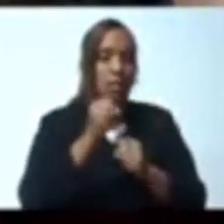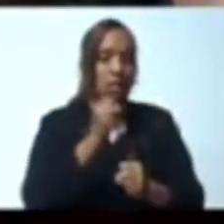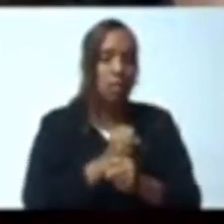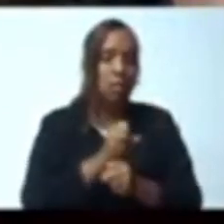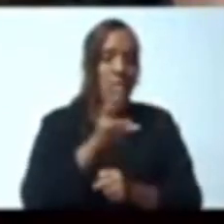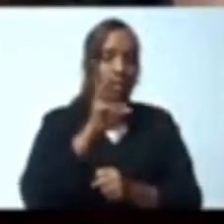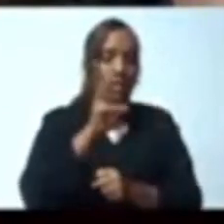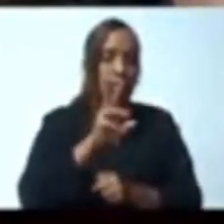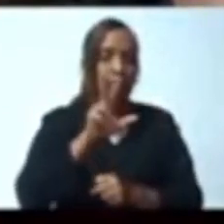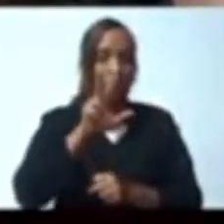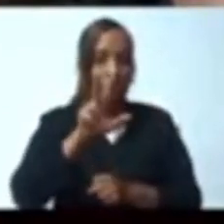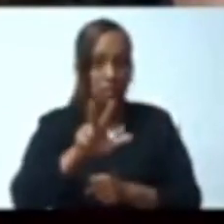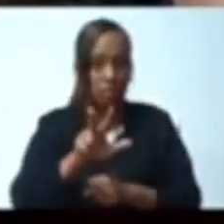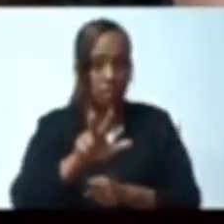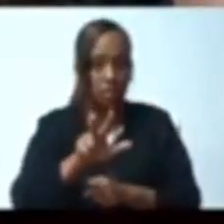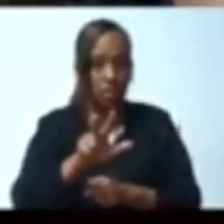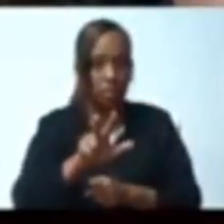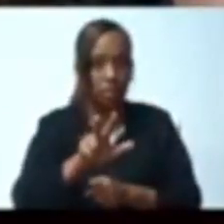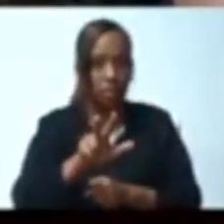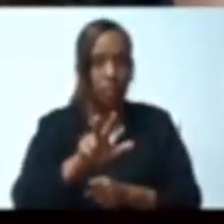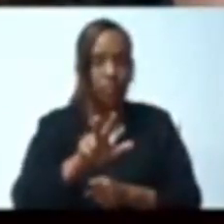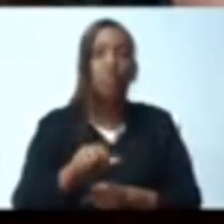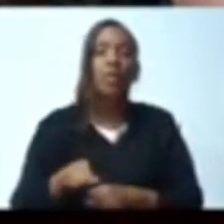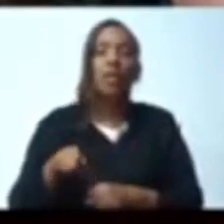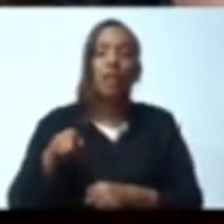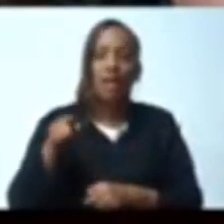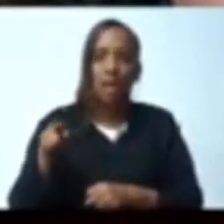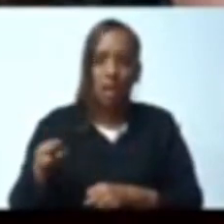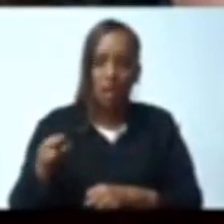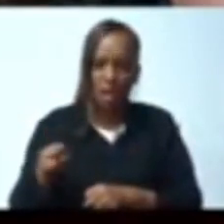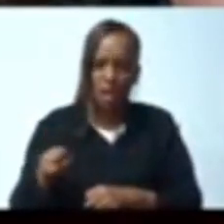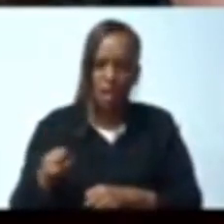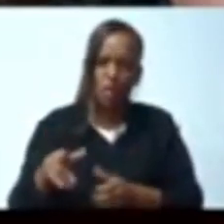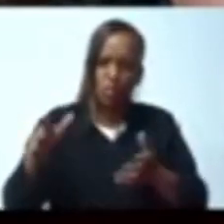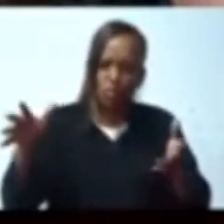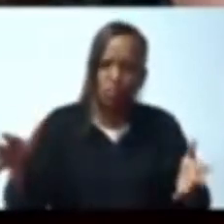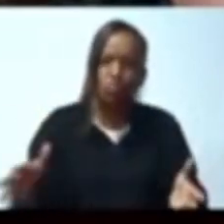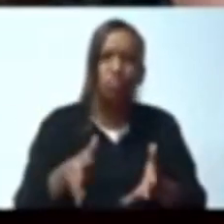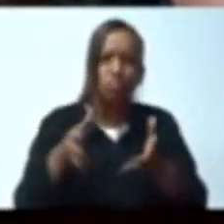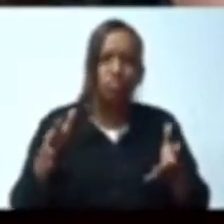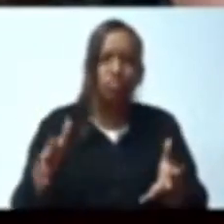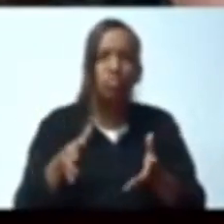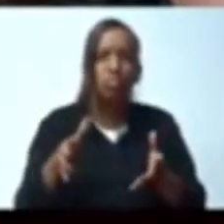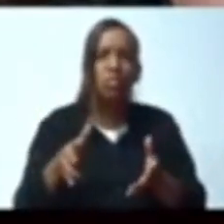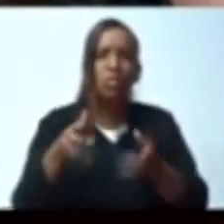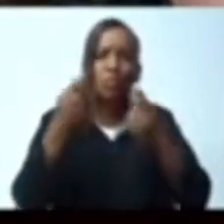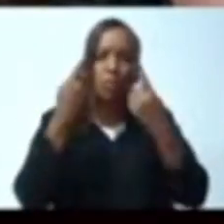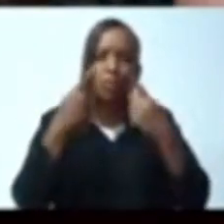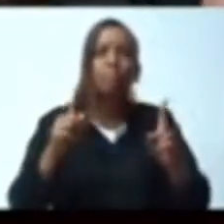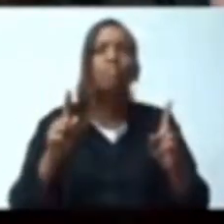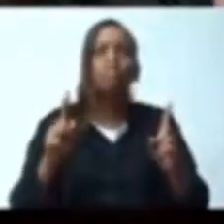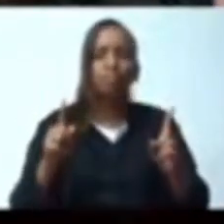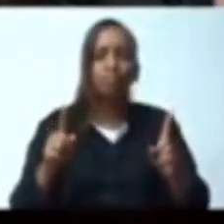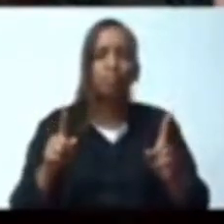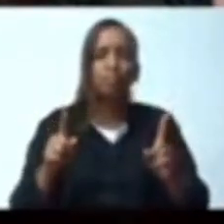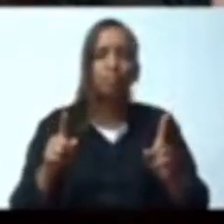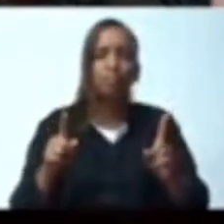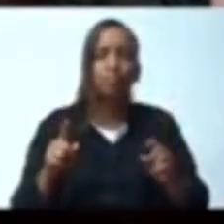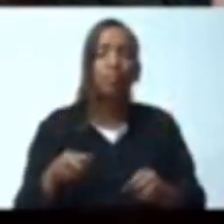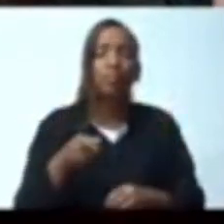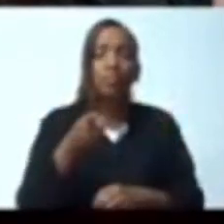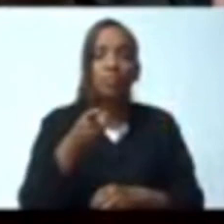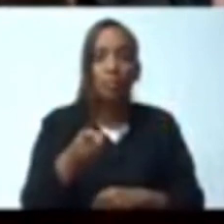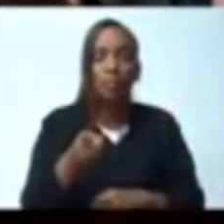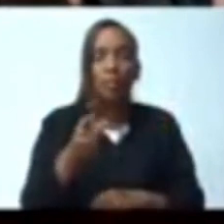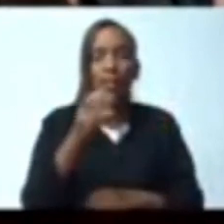Camaño es la expresión de un pueblo, pero cuando se habla de Camaño, hay que hablar